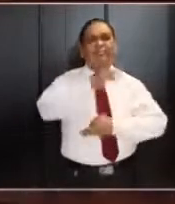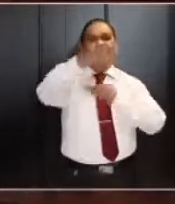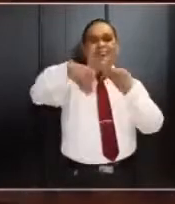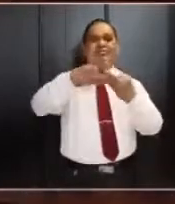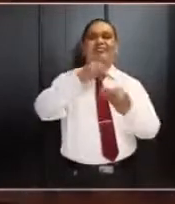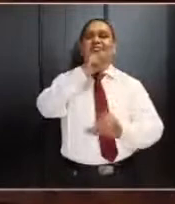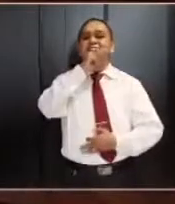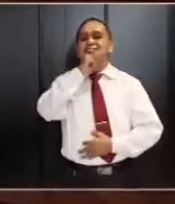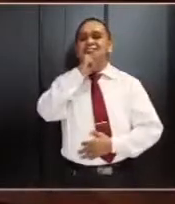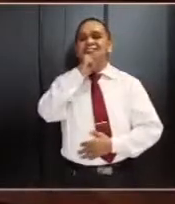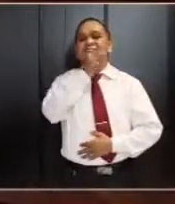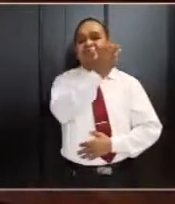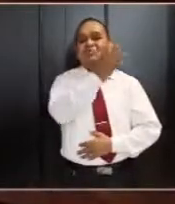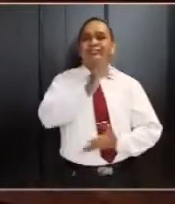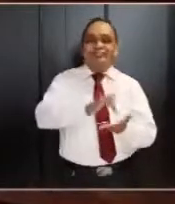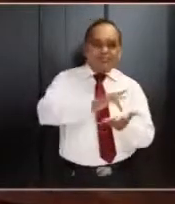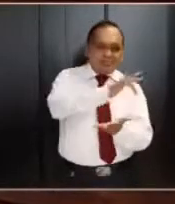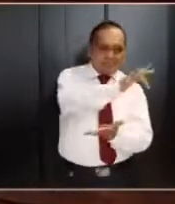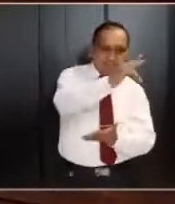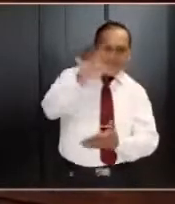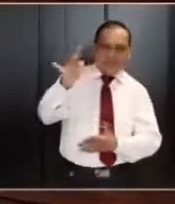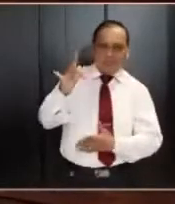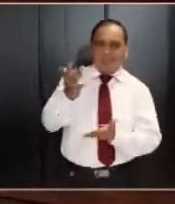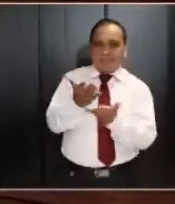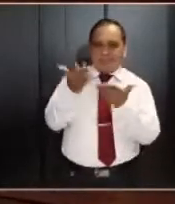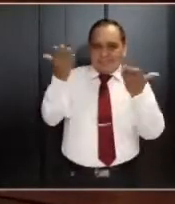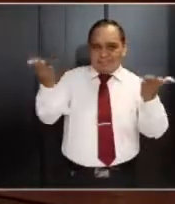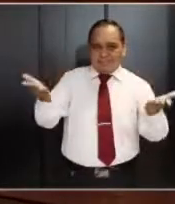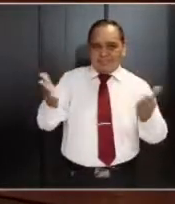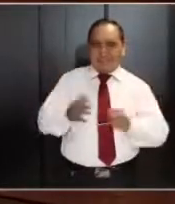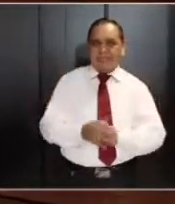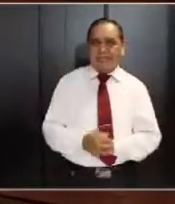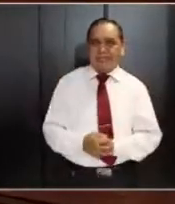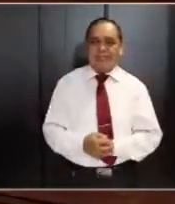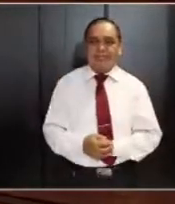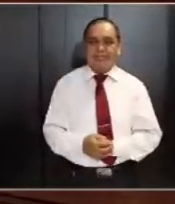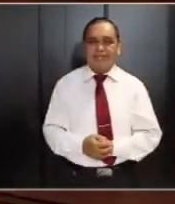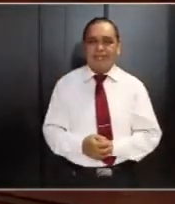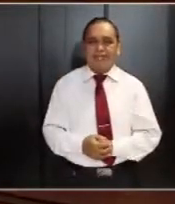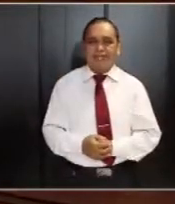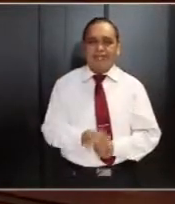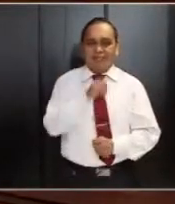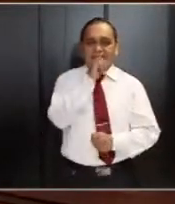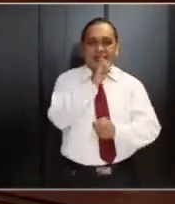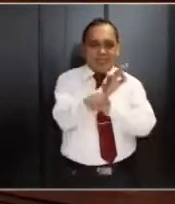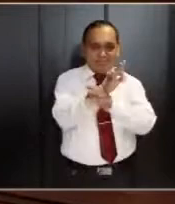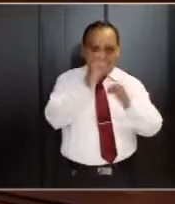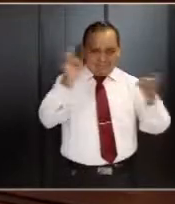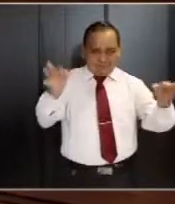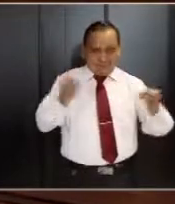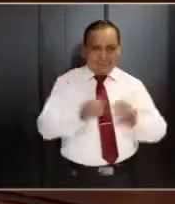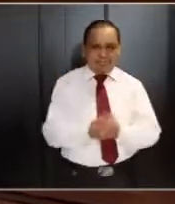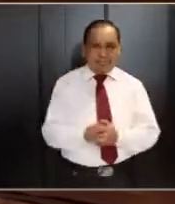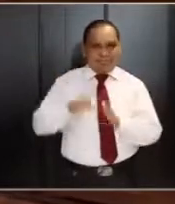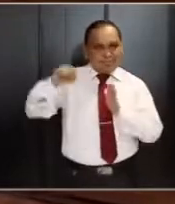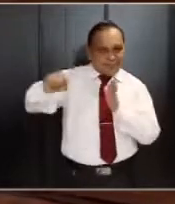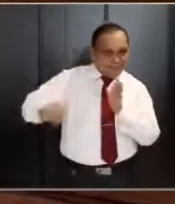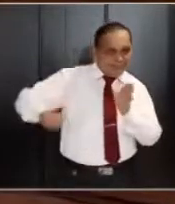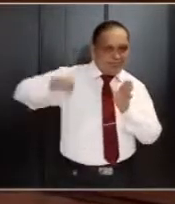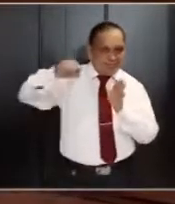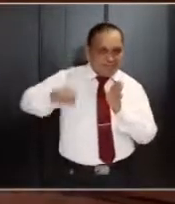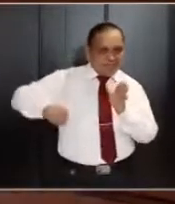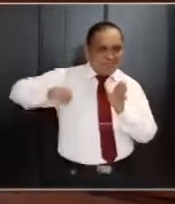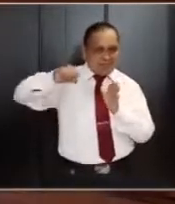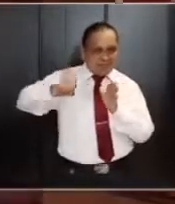las mamacitas, muchas gracias. Bueno, ahora sí me anuncian que va a haber una rifa, y todos los